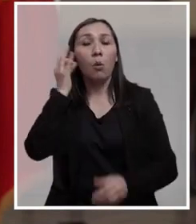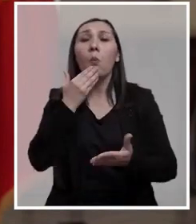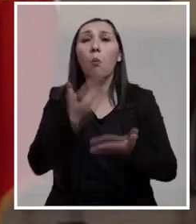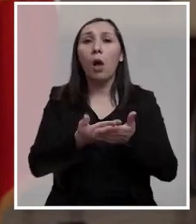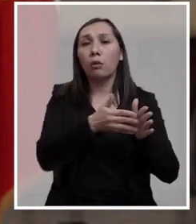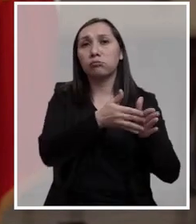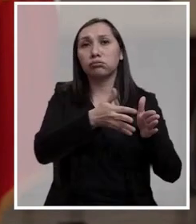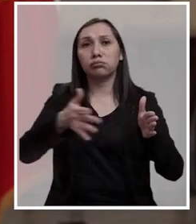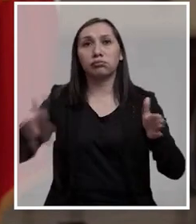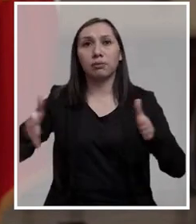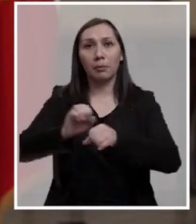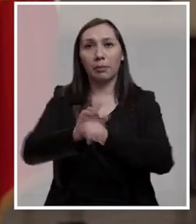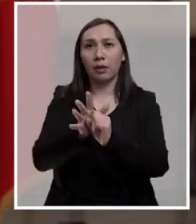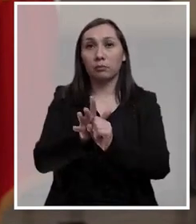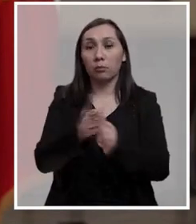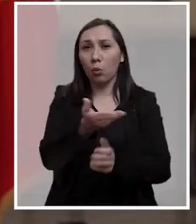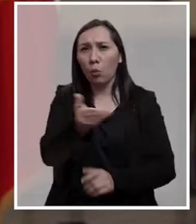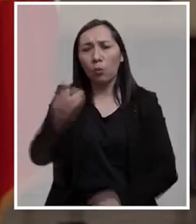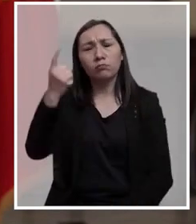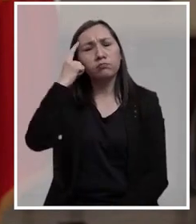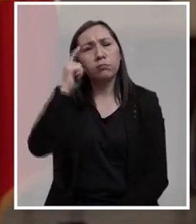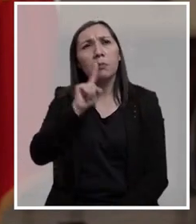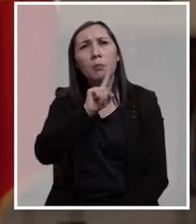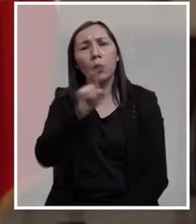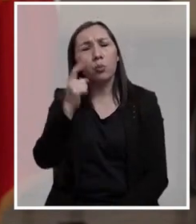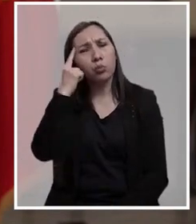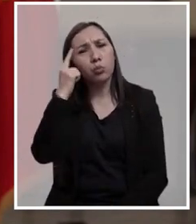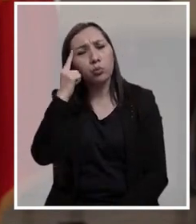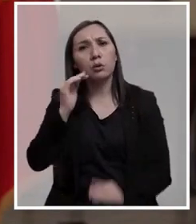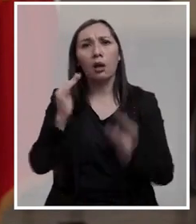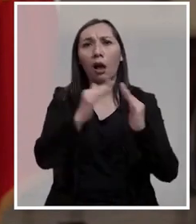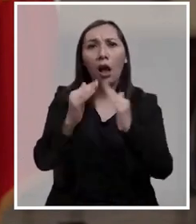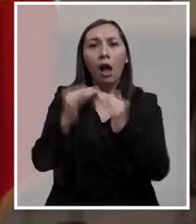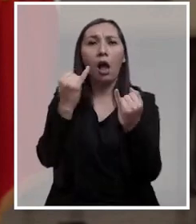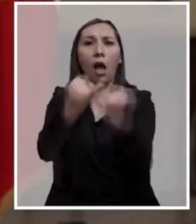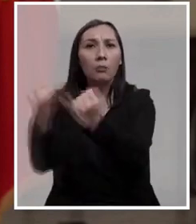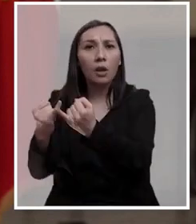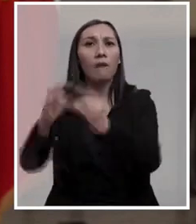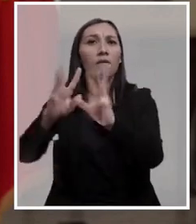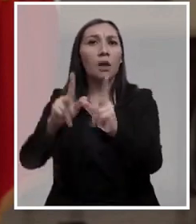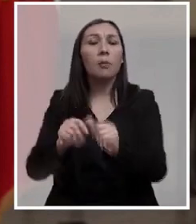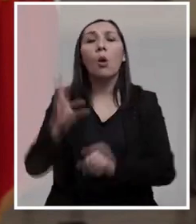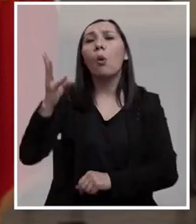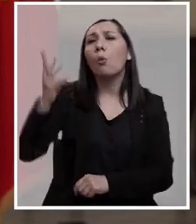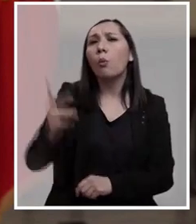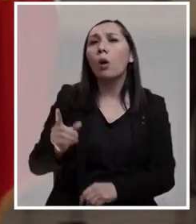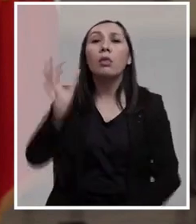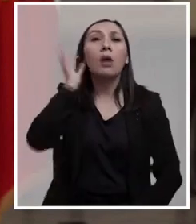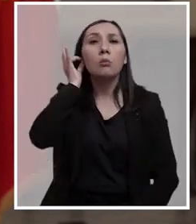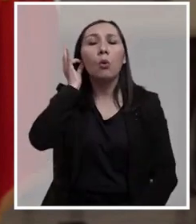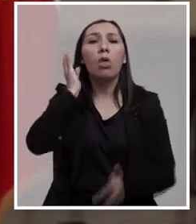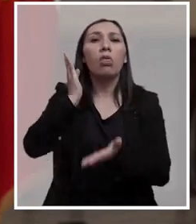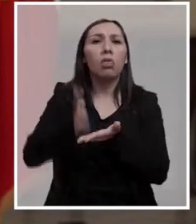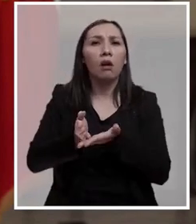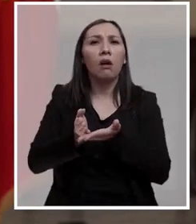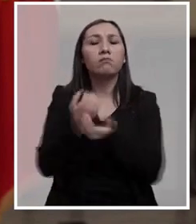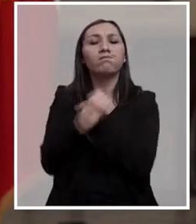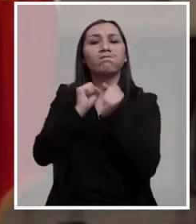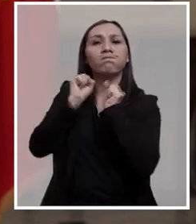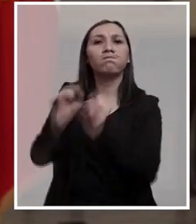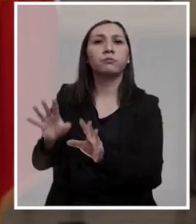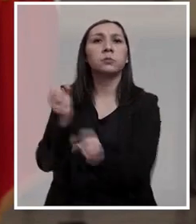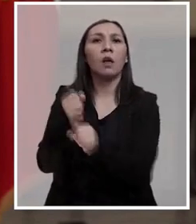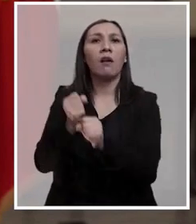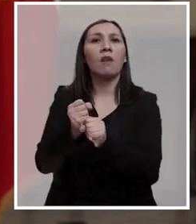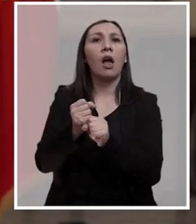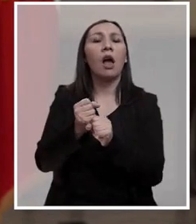pandemia pregúntense en sus casas sus amigos sus familias Cuántas mujeres han debido renunciar a sus trabajos